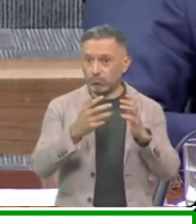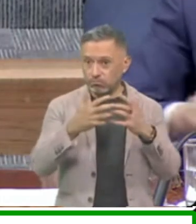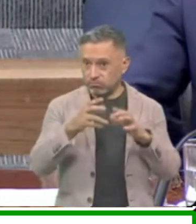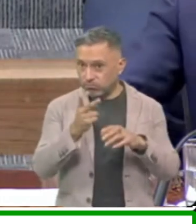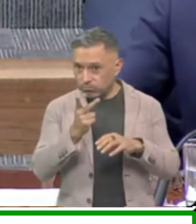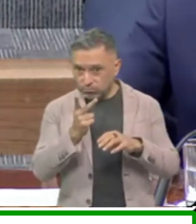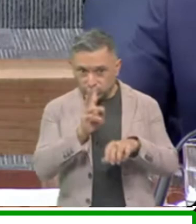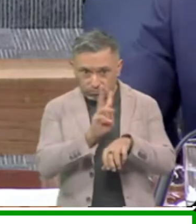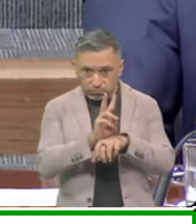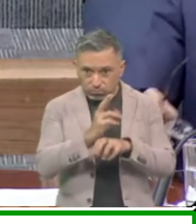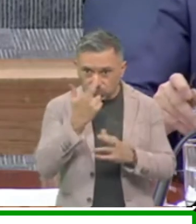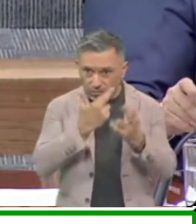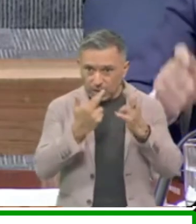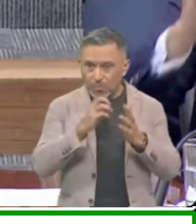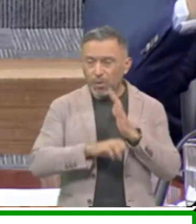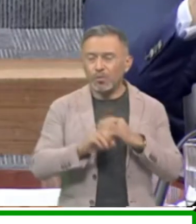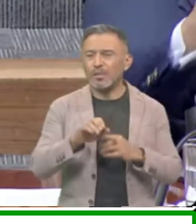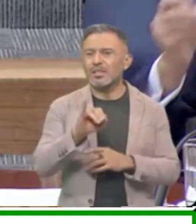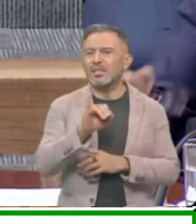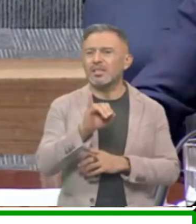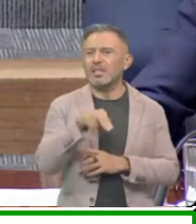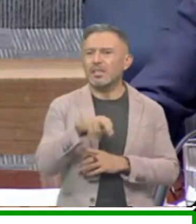tenemos en el caso del PREP, del INE,